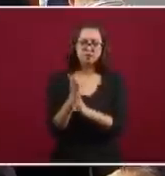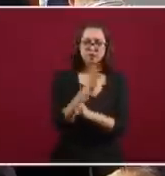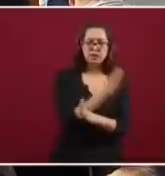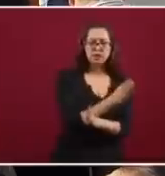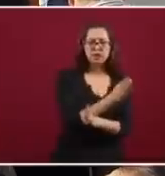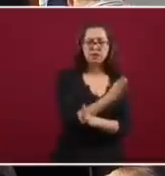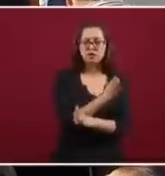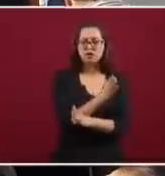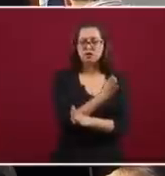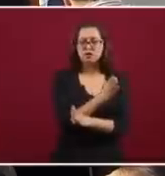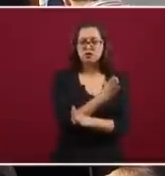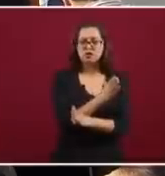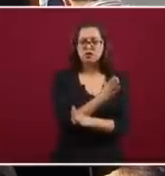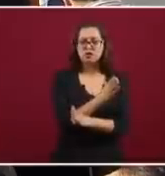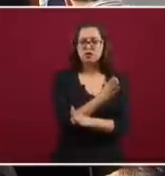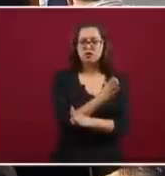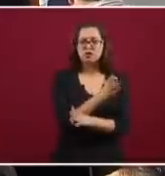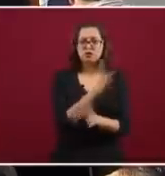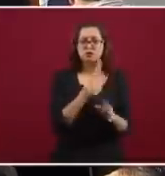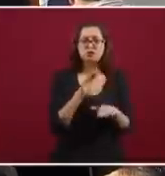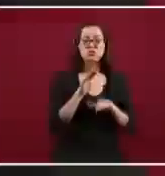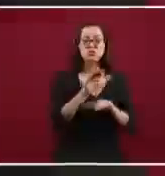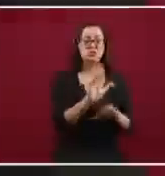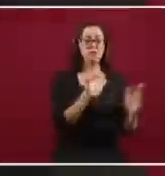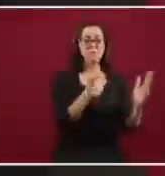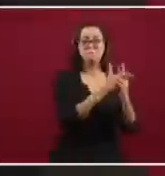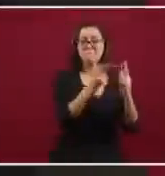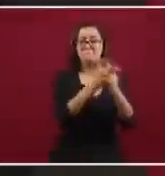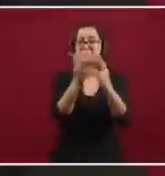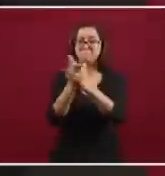julio del año pasado, en homicidios.